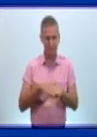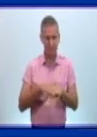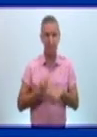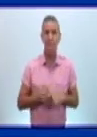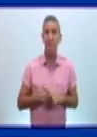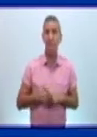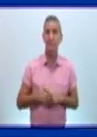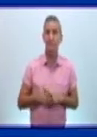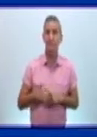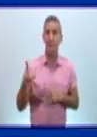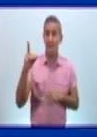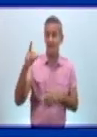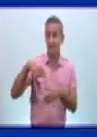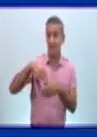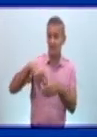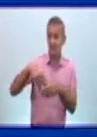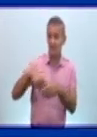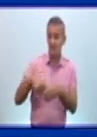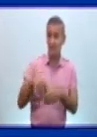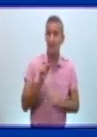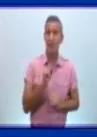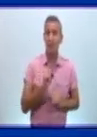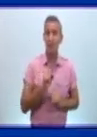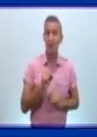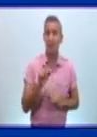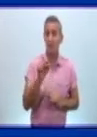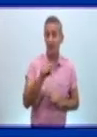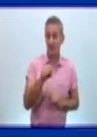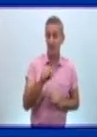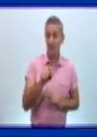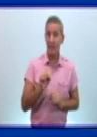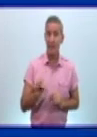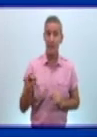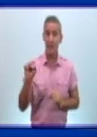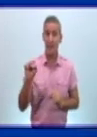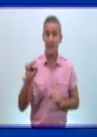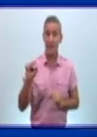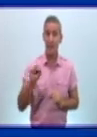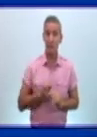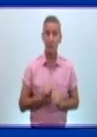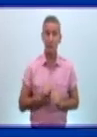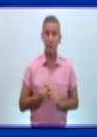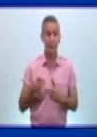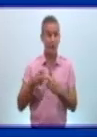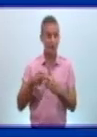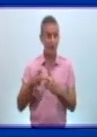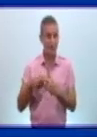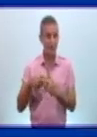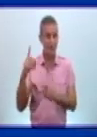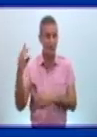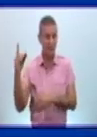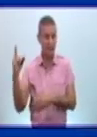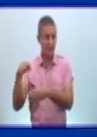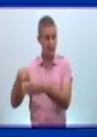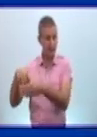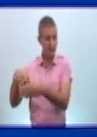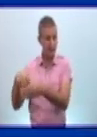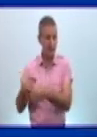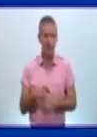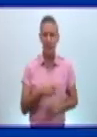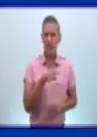Las disoluciones están compuestas por el soluto y por el disolvente. ¿Quién es el soluto en